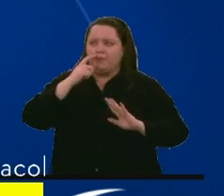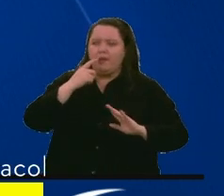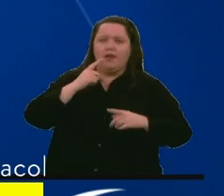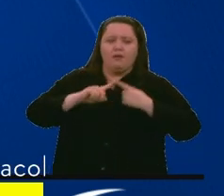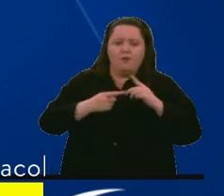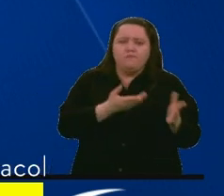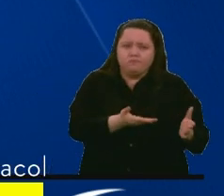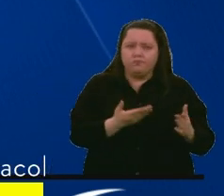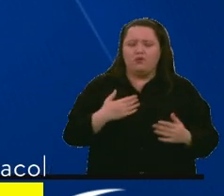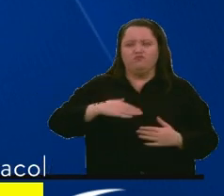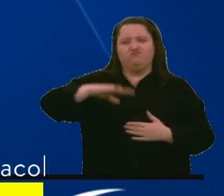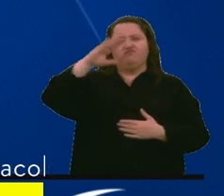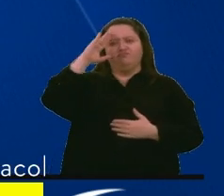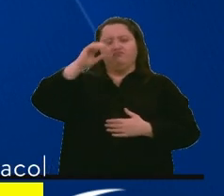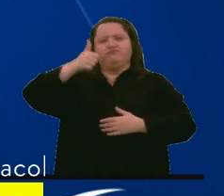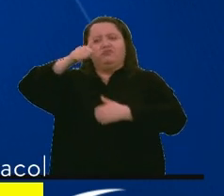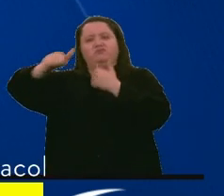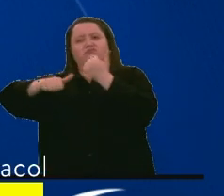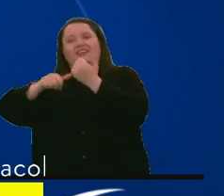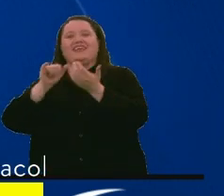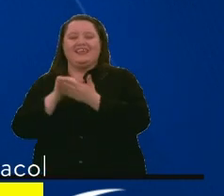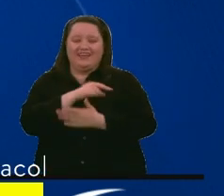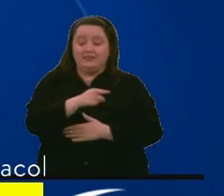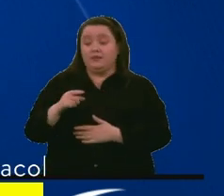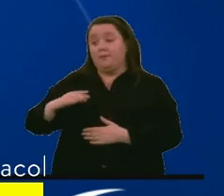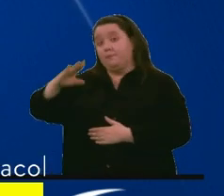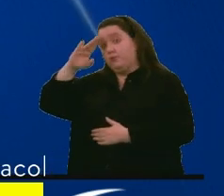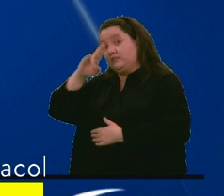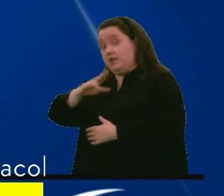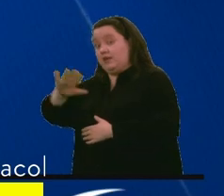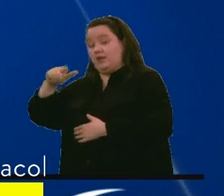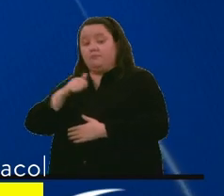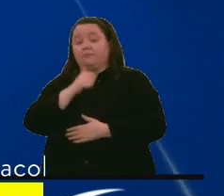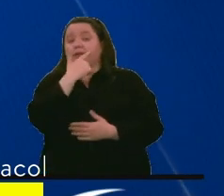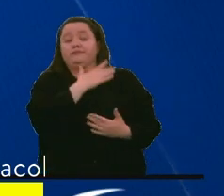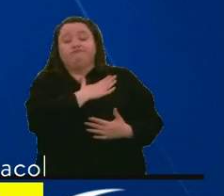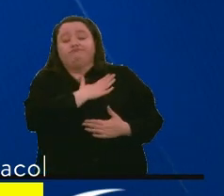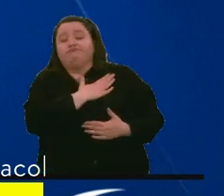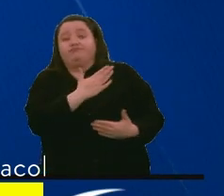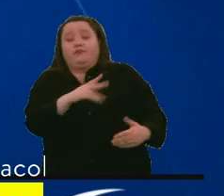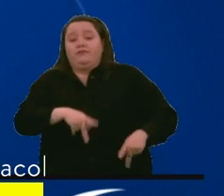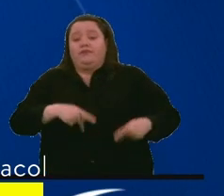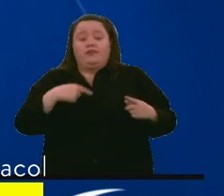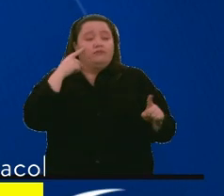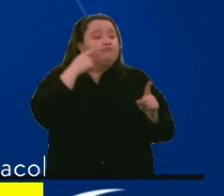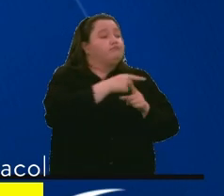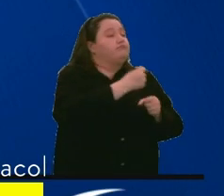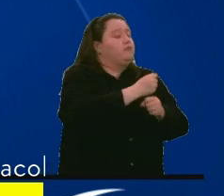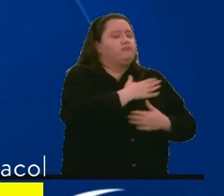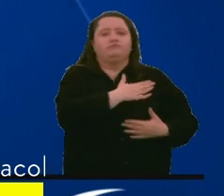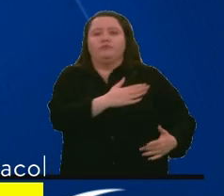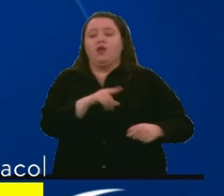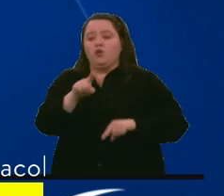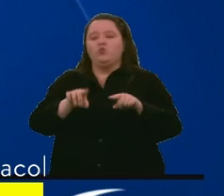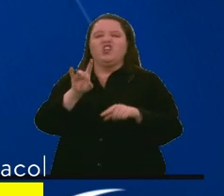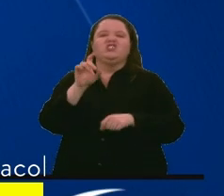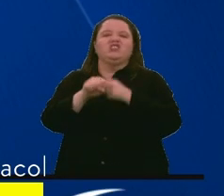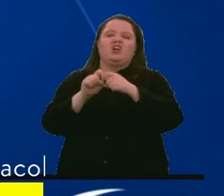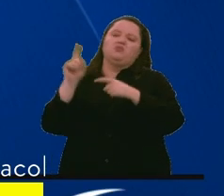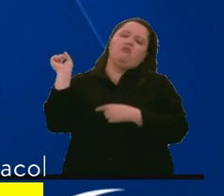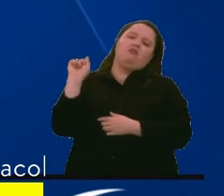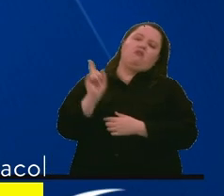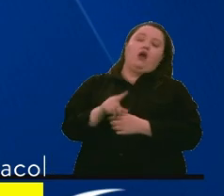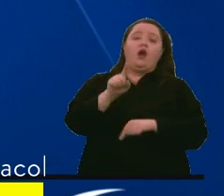intendentes, patrulleros y auxiliares que, como dice la Policía Nacional, ofrendaron su vida en cumplimiento del deber. Algunos tenían más de 15 años de